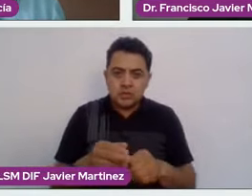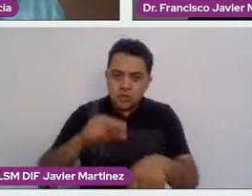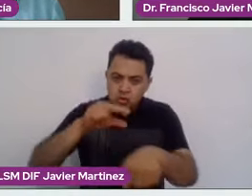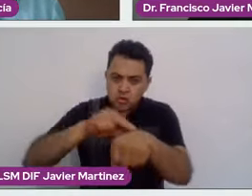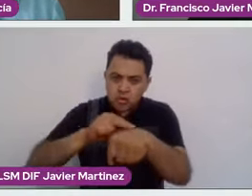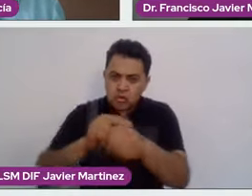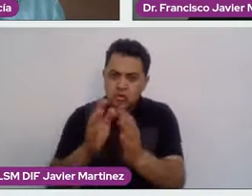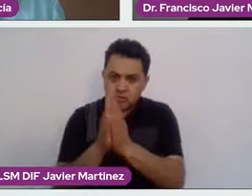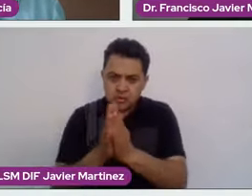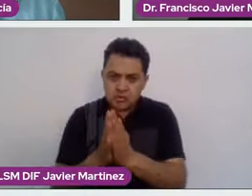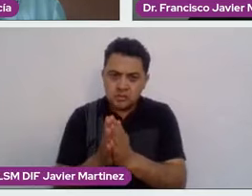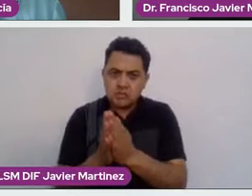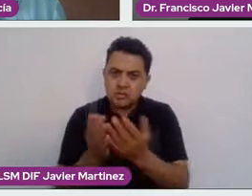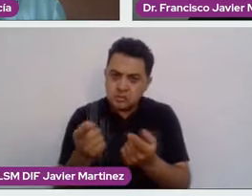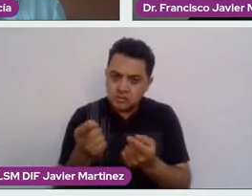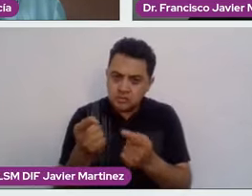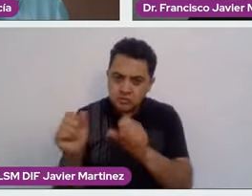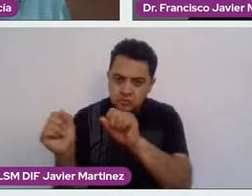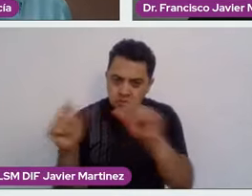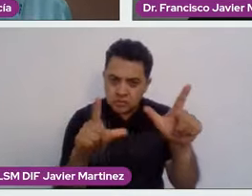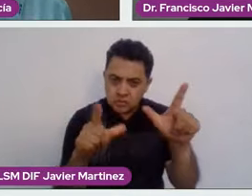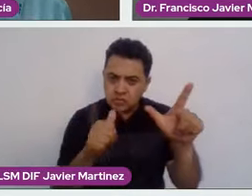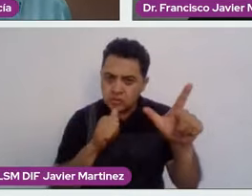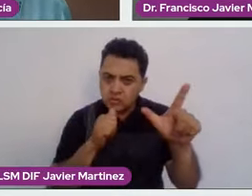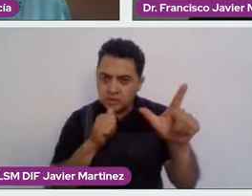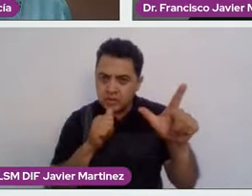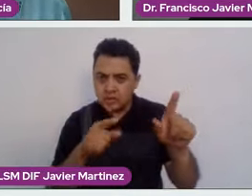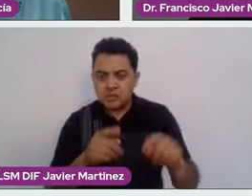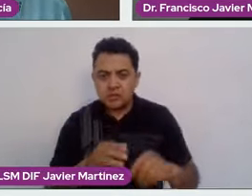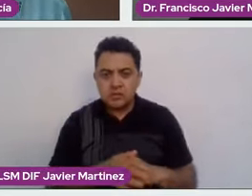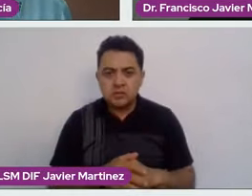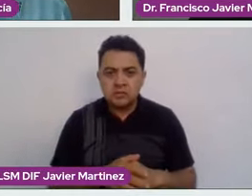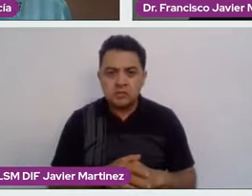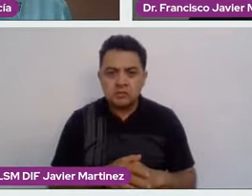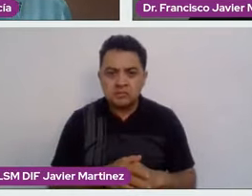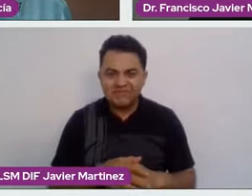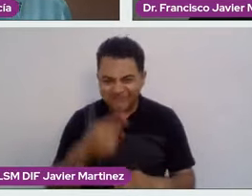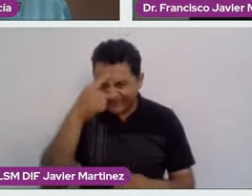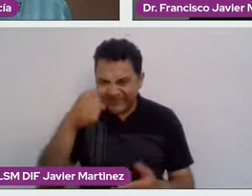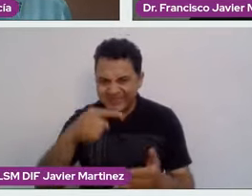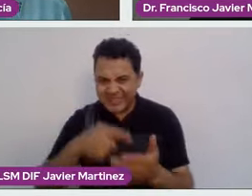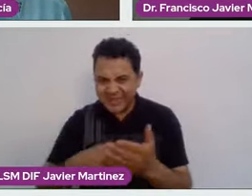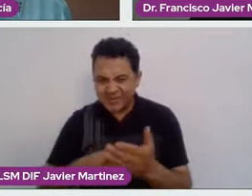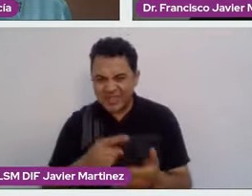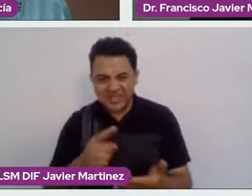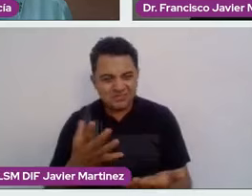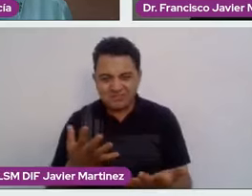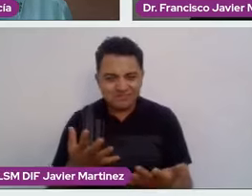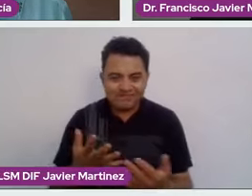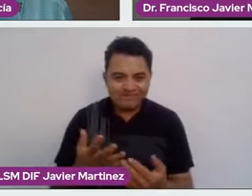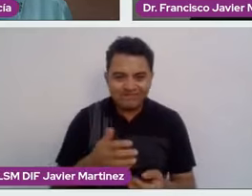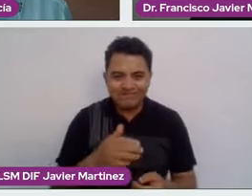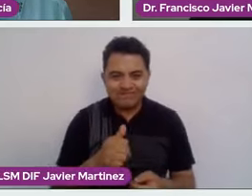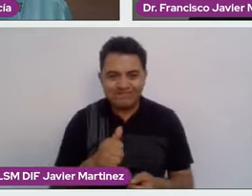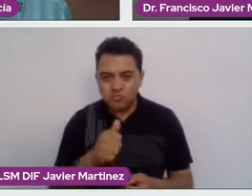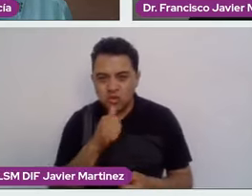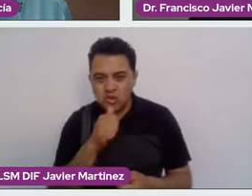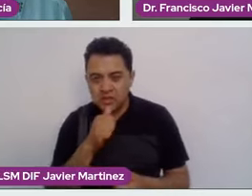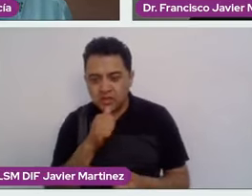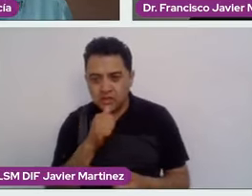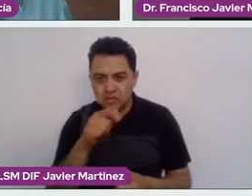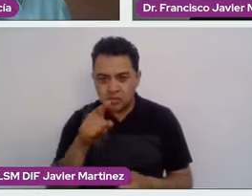todavía el que se esté compartiendo una pantalla en la plataforma. Sí, creo que tengo algún problemilla. Me dice, marca la opción de Google